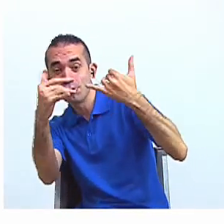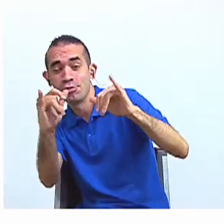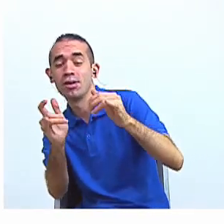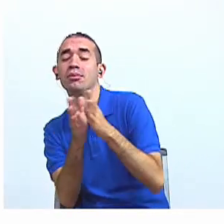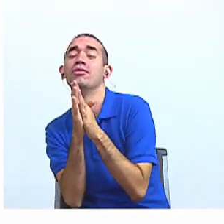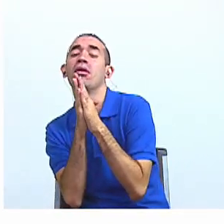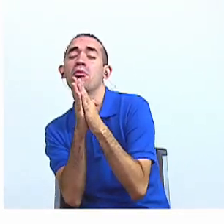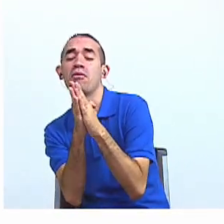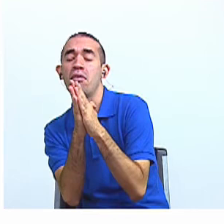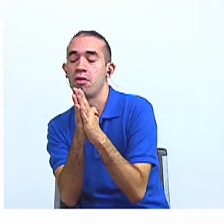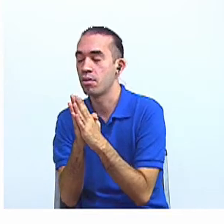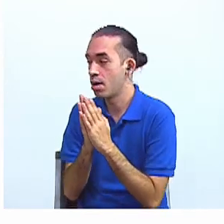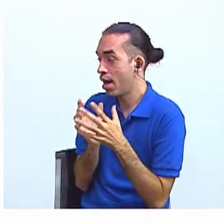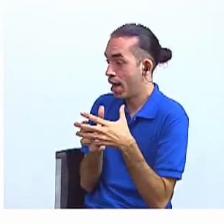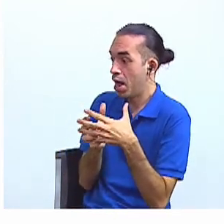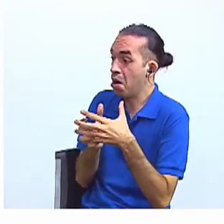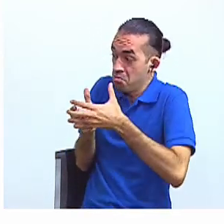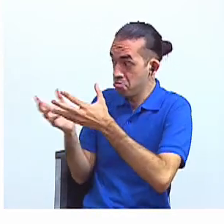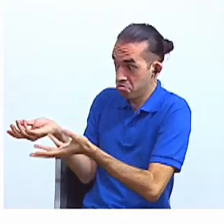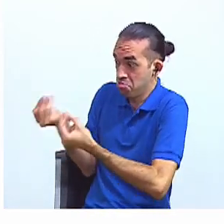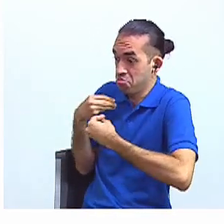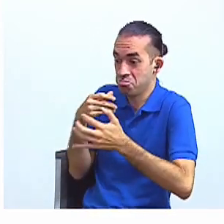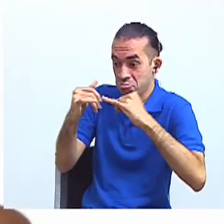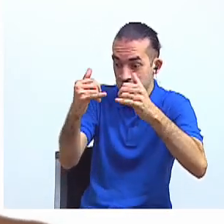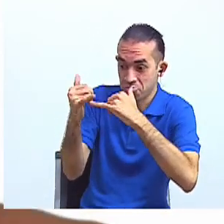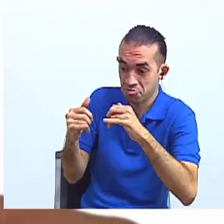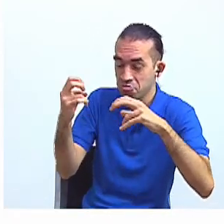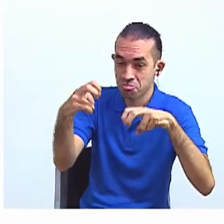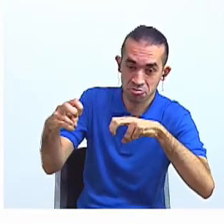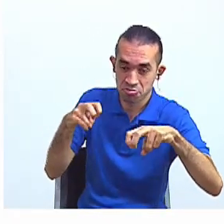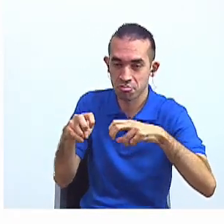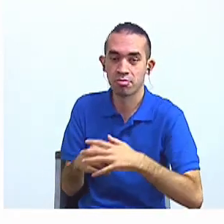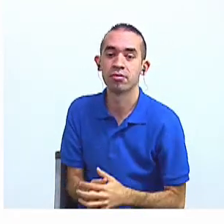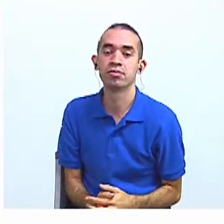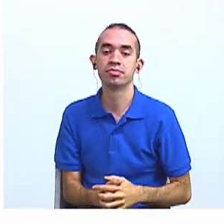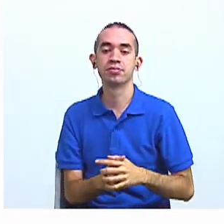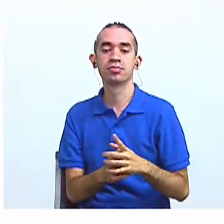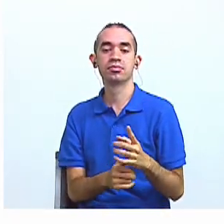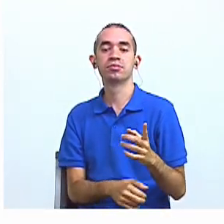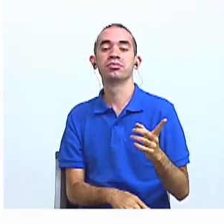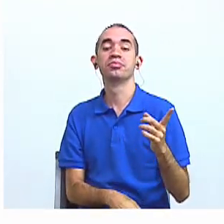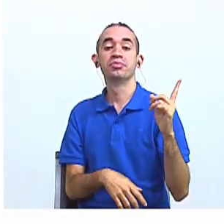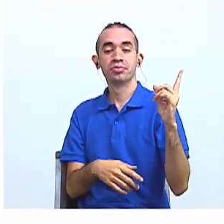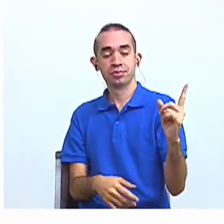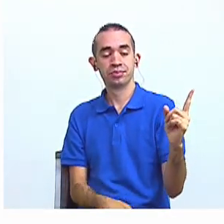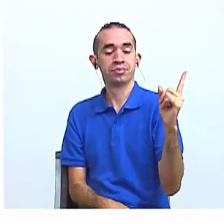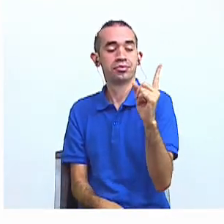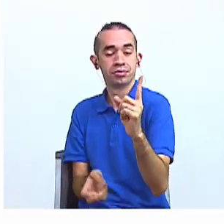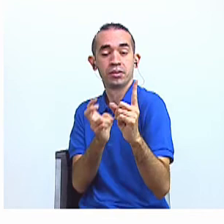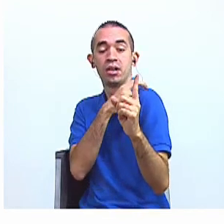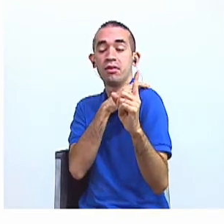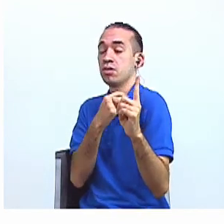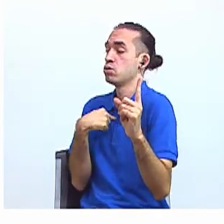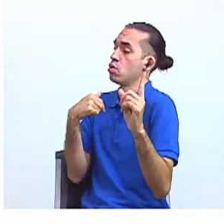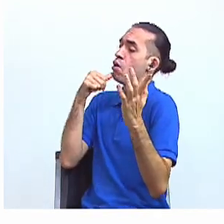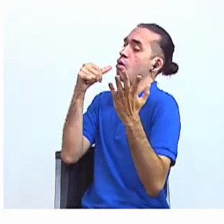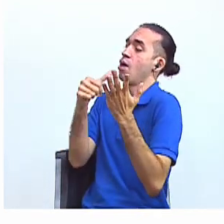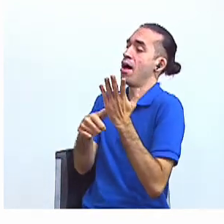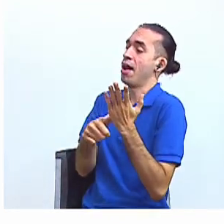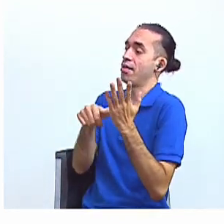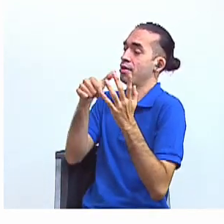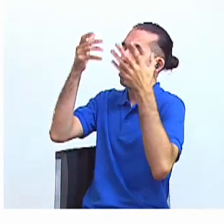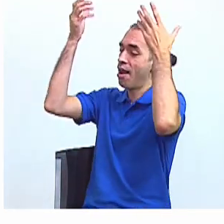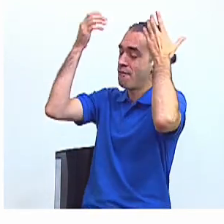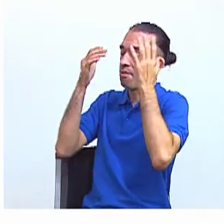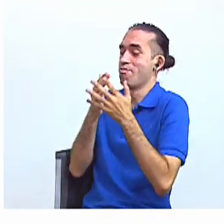jugar. Al final, llega el jefe de la aldea y en forma de burla dice que trae la carta del rey, pero es